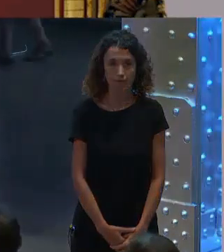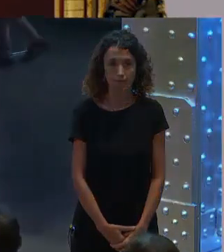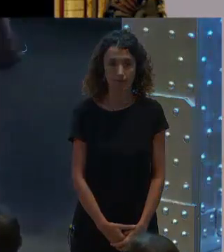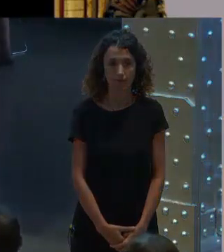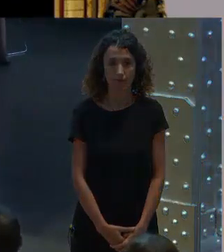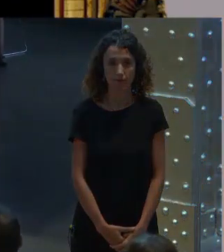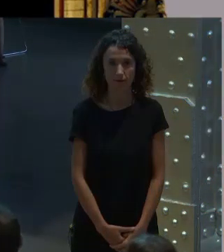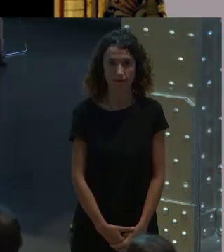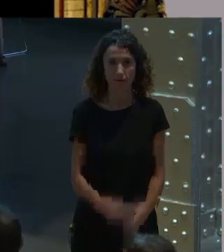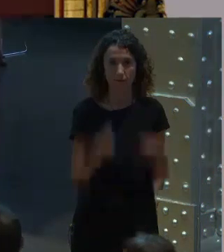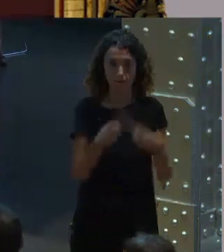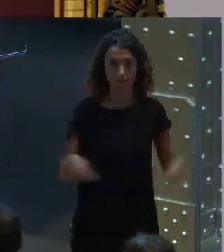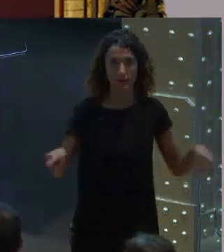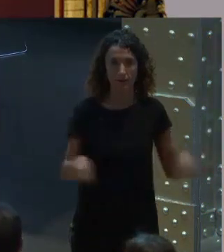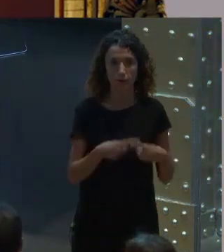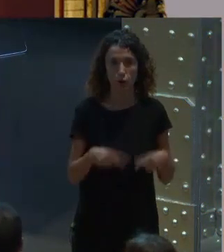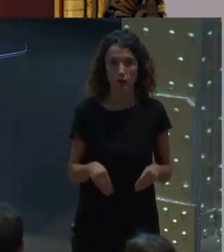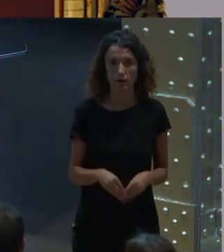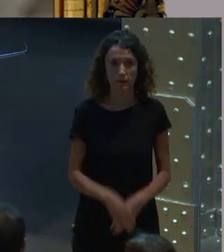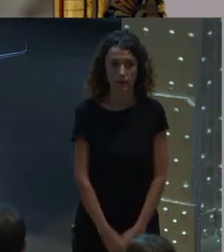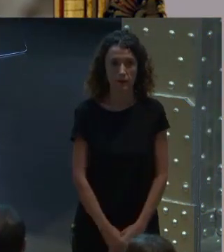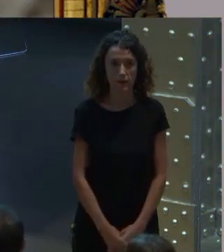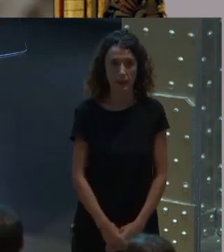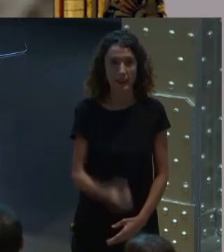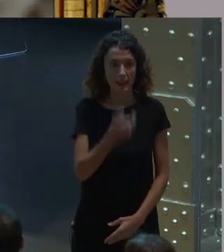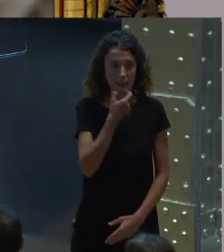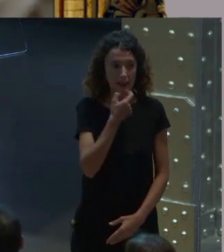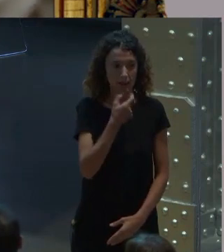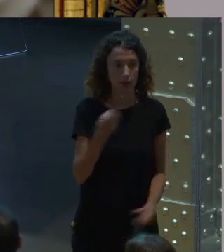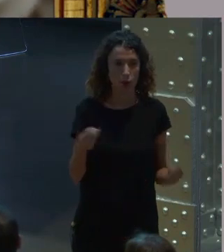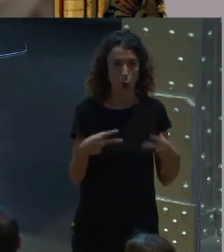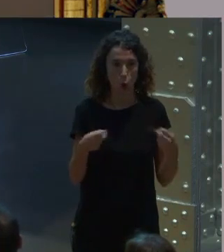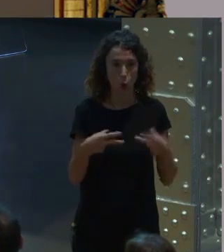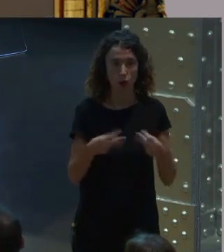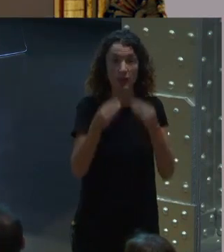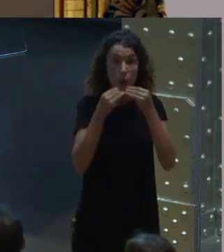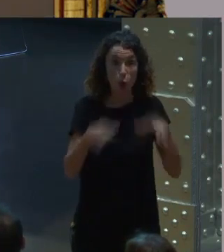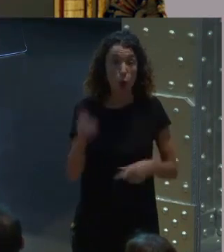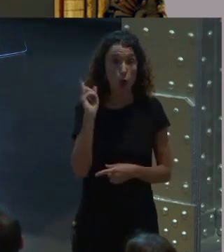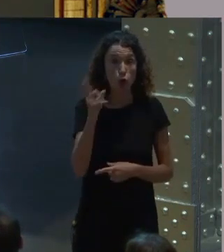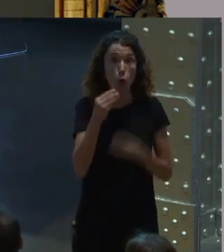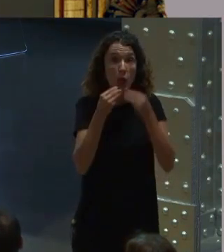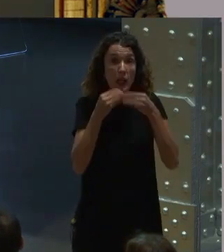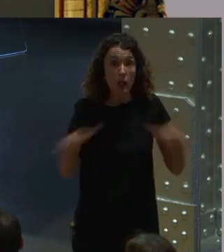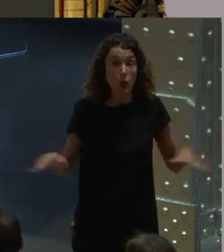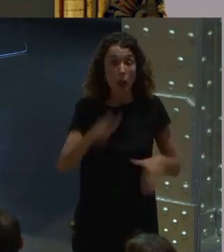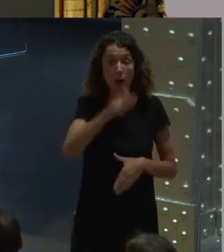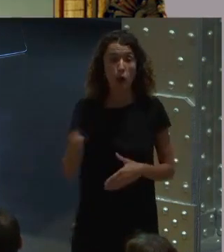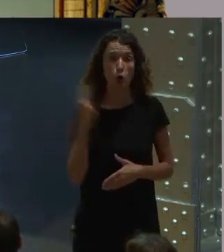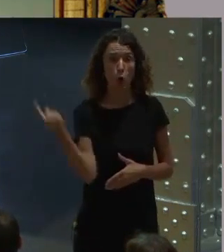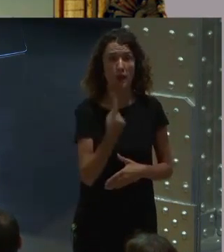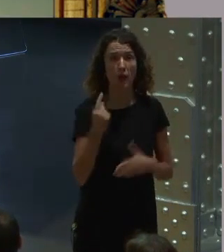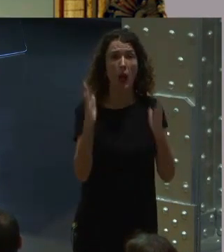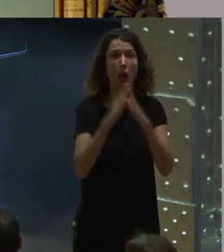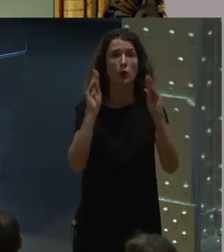History is not simply a subject for a few lonely... La historia no es solamente una historia para profesores solitarios